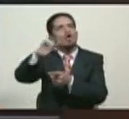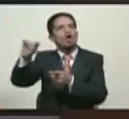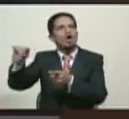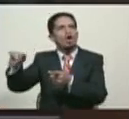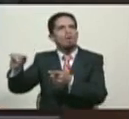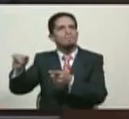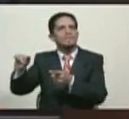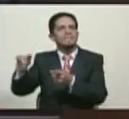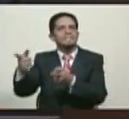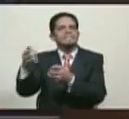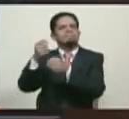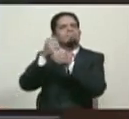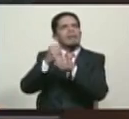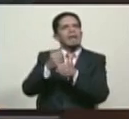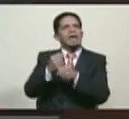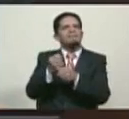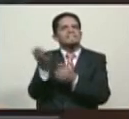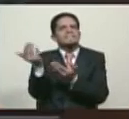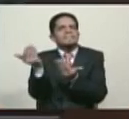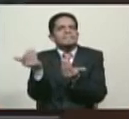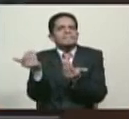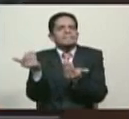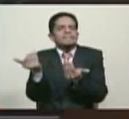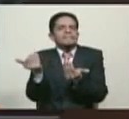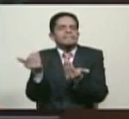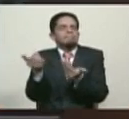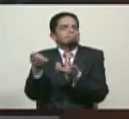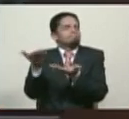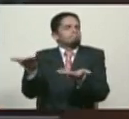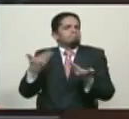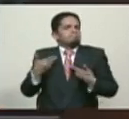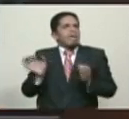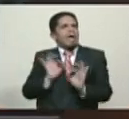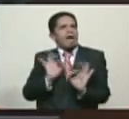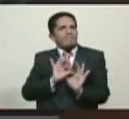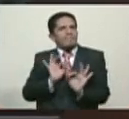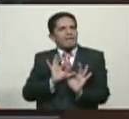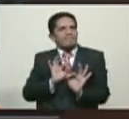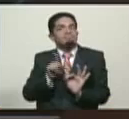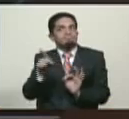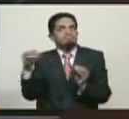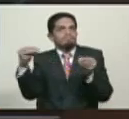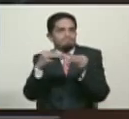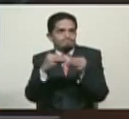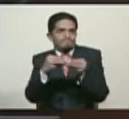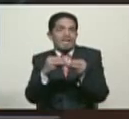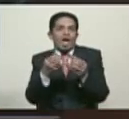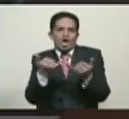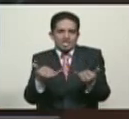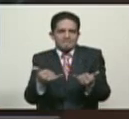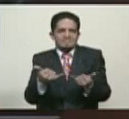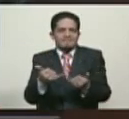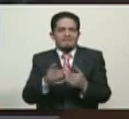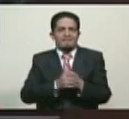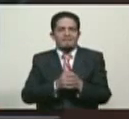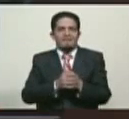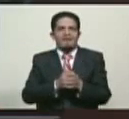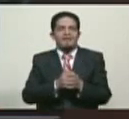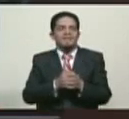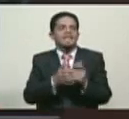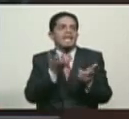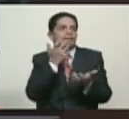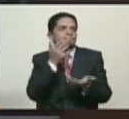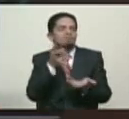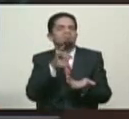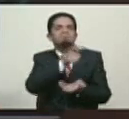exigir mucho para obtener muy poco. Pues es válida la ocasión para señalar que quien no